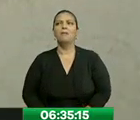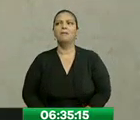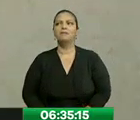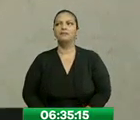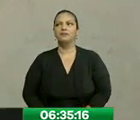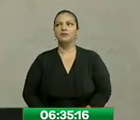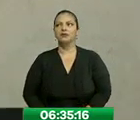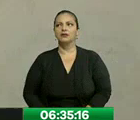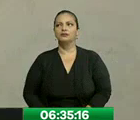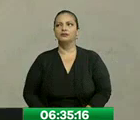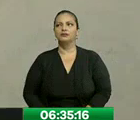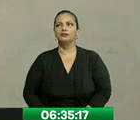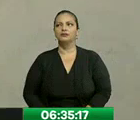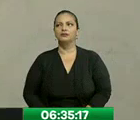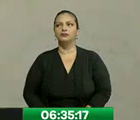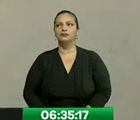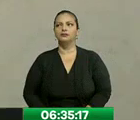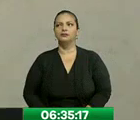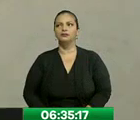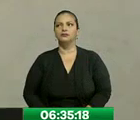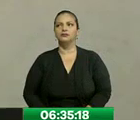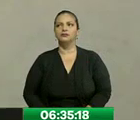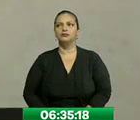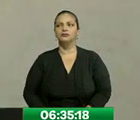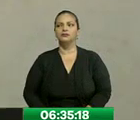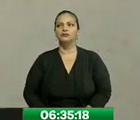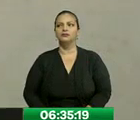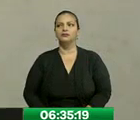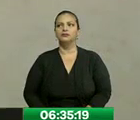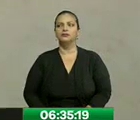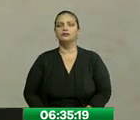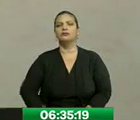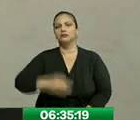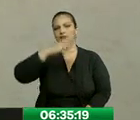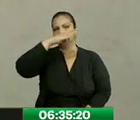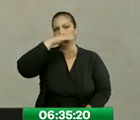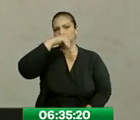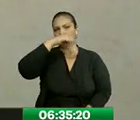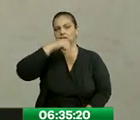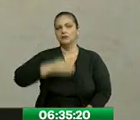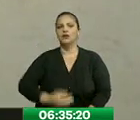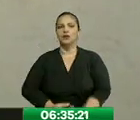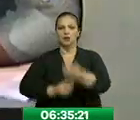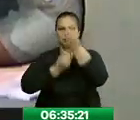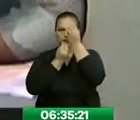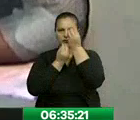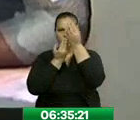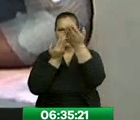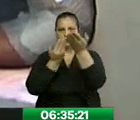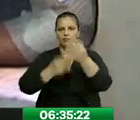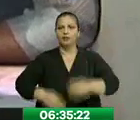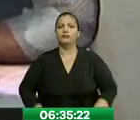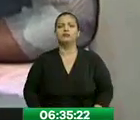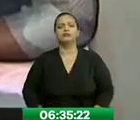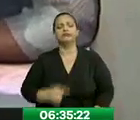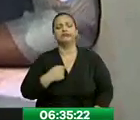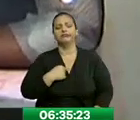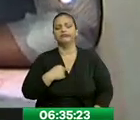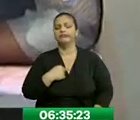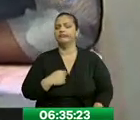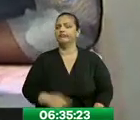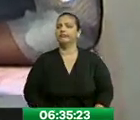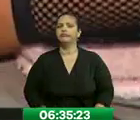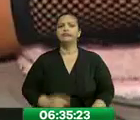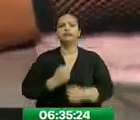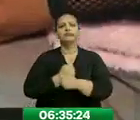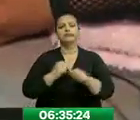Nunca pensé esto, o sea... Asegura que volvió a nacer, que pudo regresar con su familia a casa pese a todo lo que